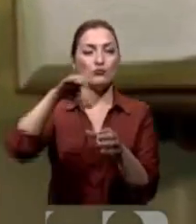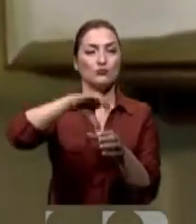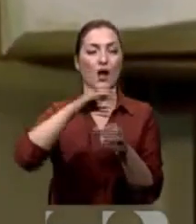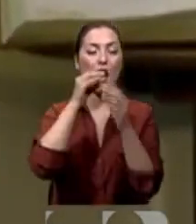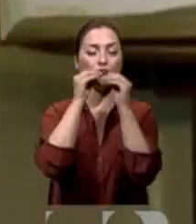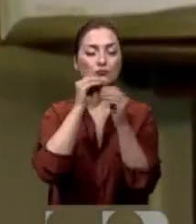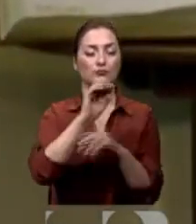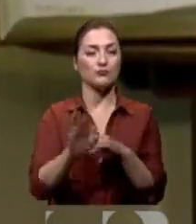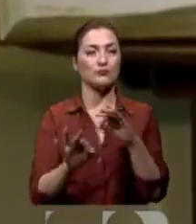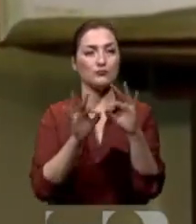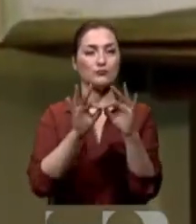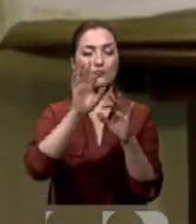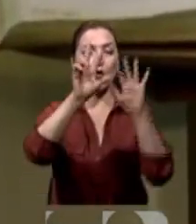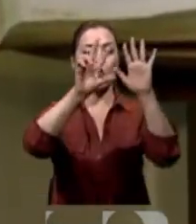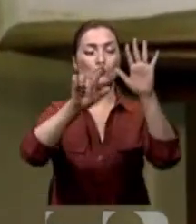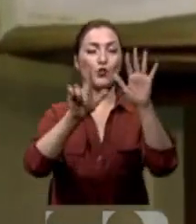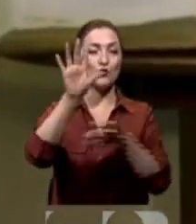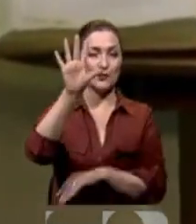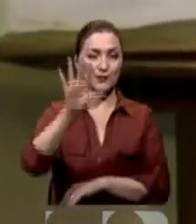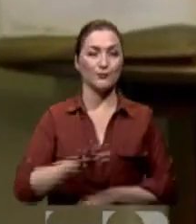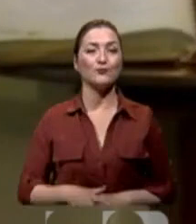empalaga, para mí es un 8.5 sobre 10.